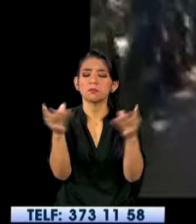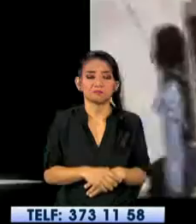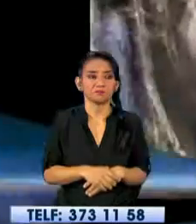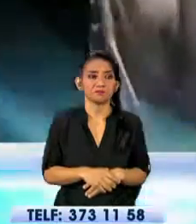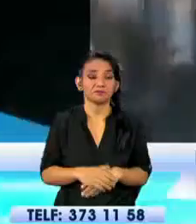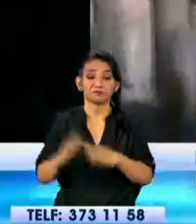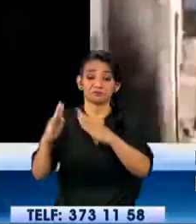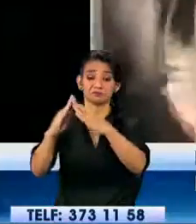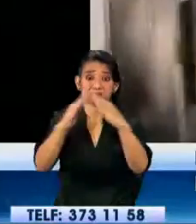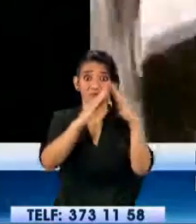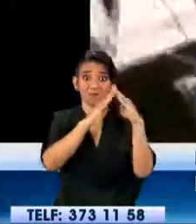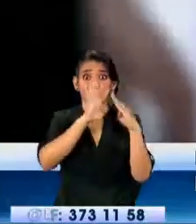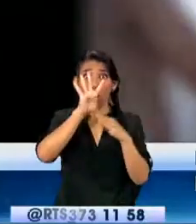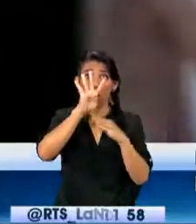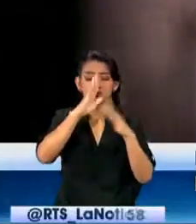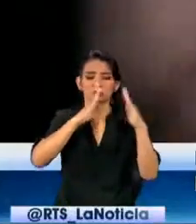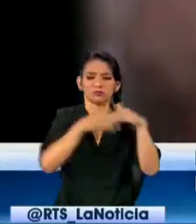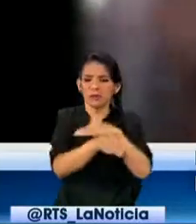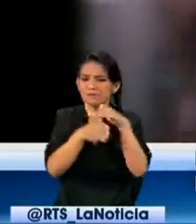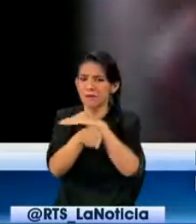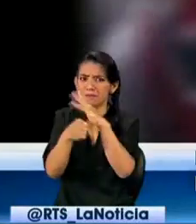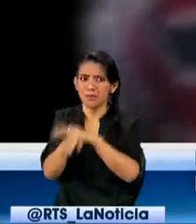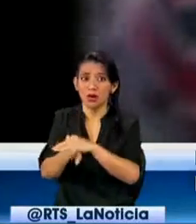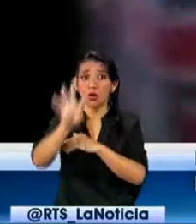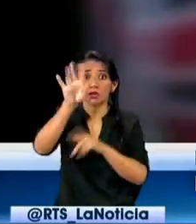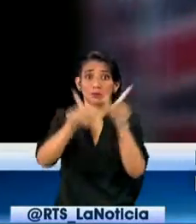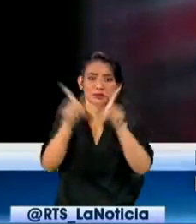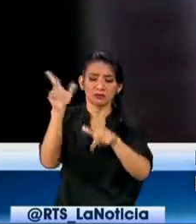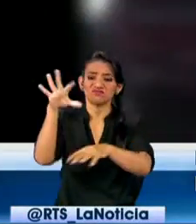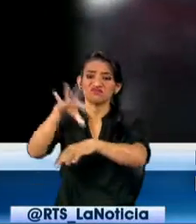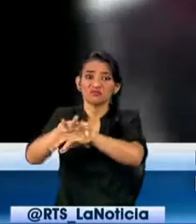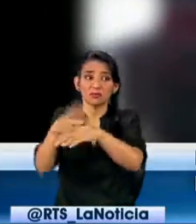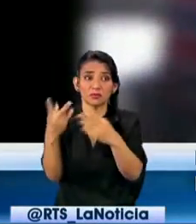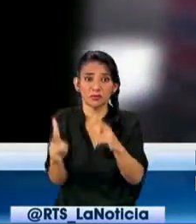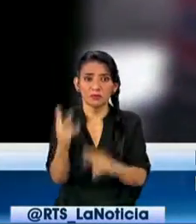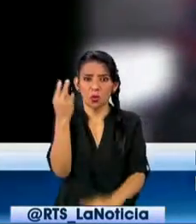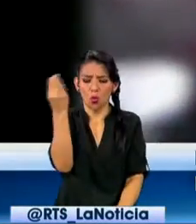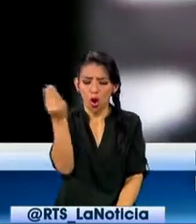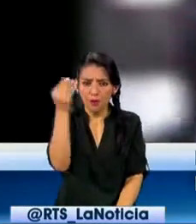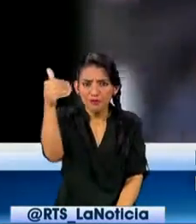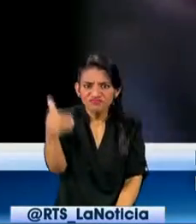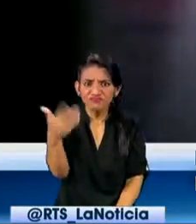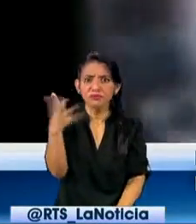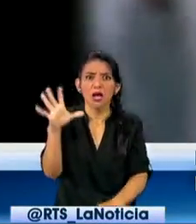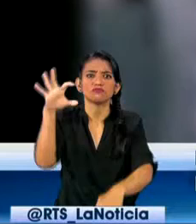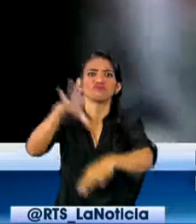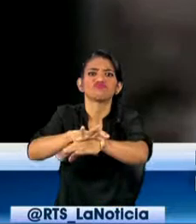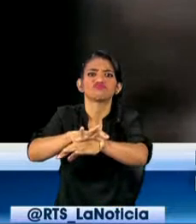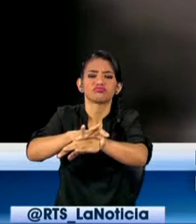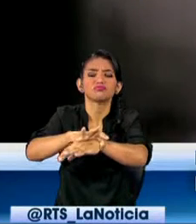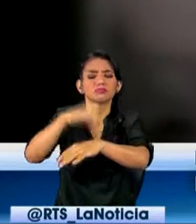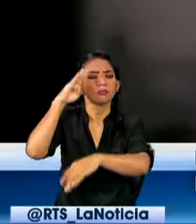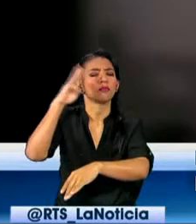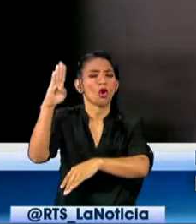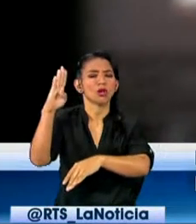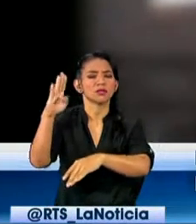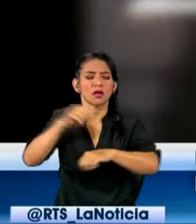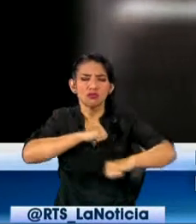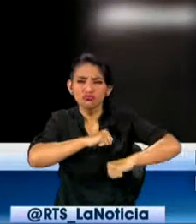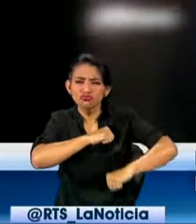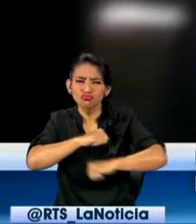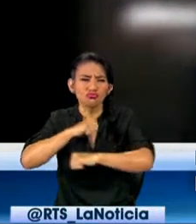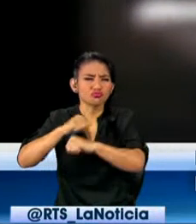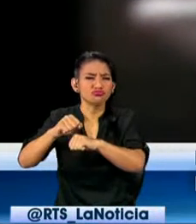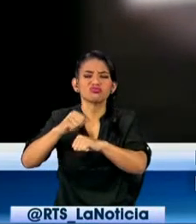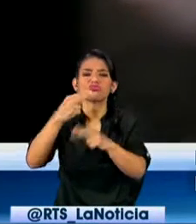4 viviendas allanadas y 4 personas detenidas, entre ellas un menor de edad, es el resultado del operativo denominado Camaleón,